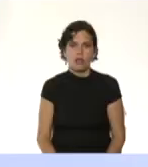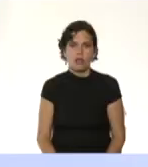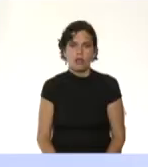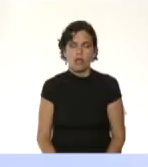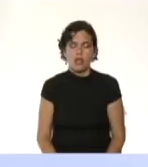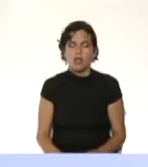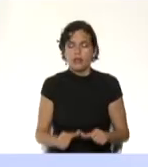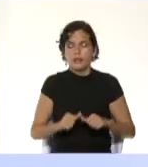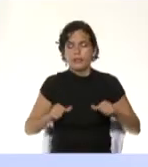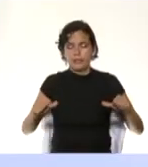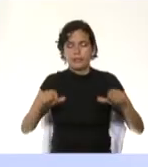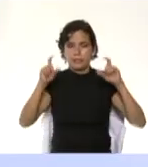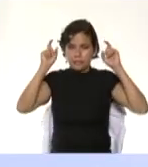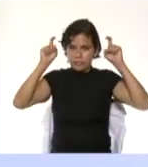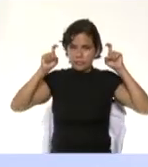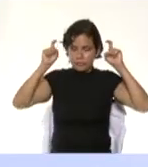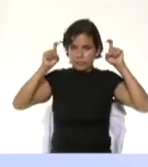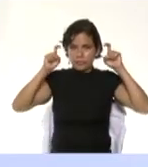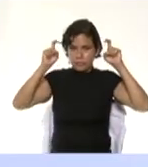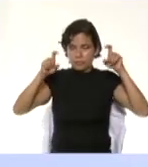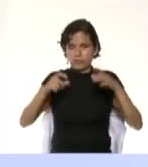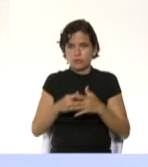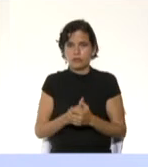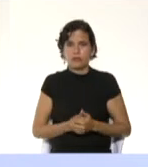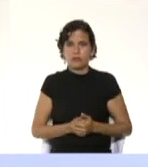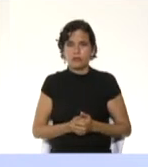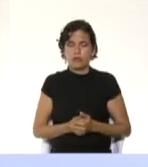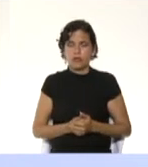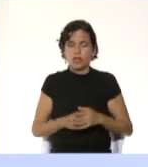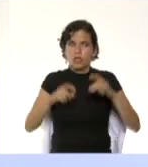Ahora vamos a trabajar con el área de formación,